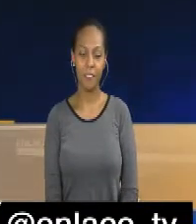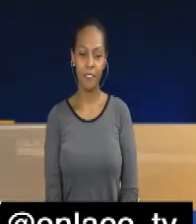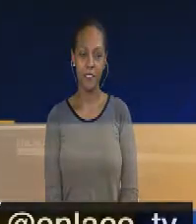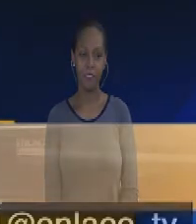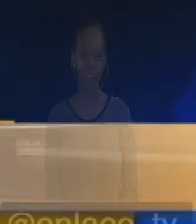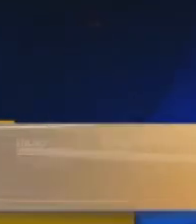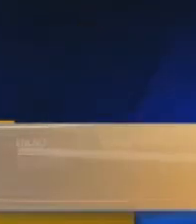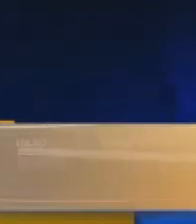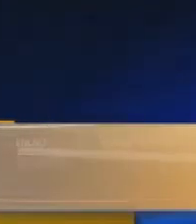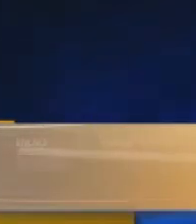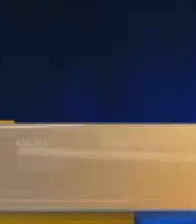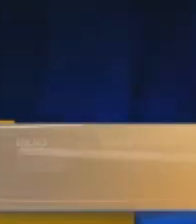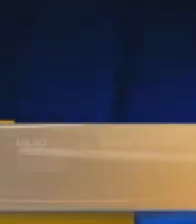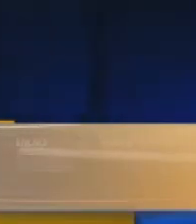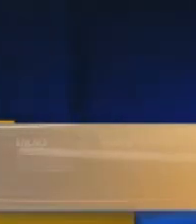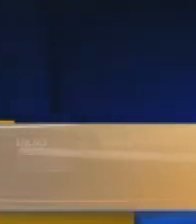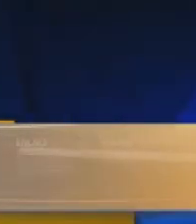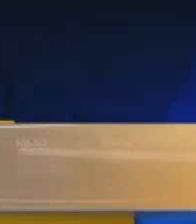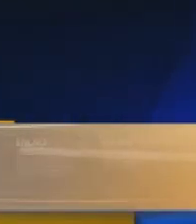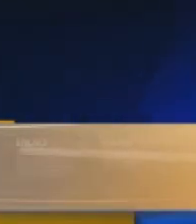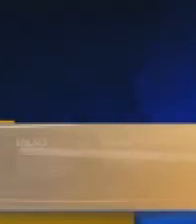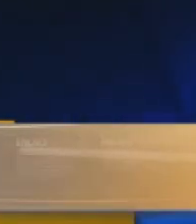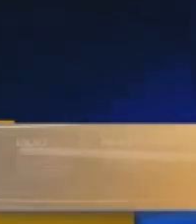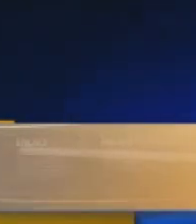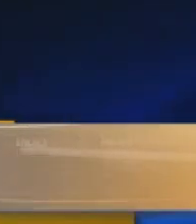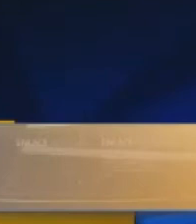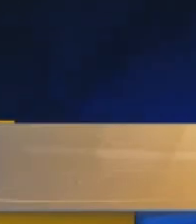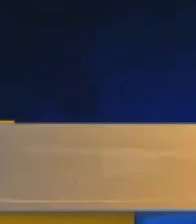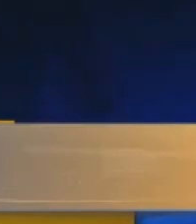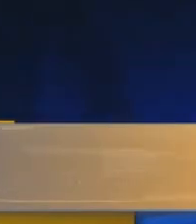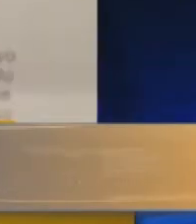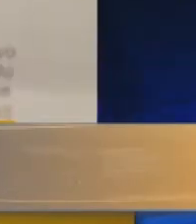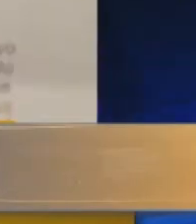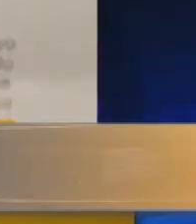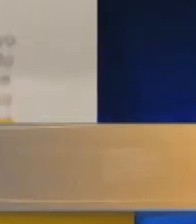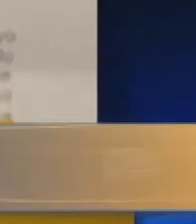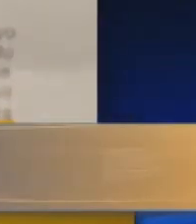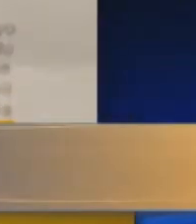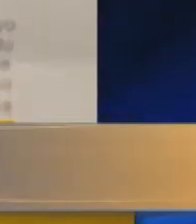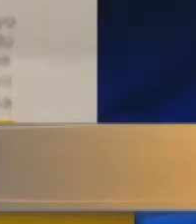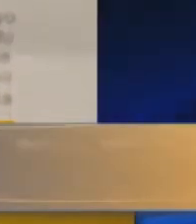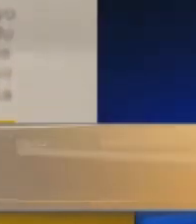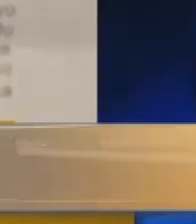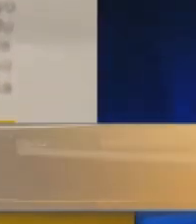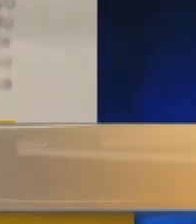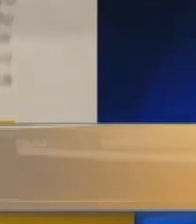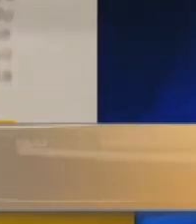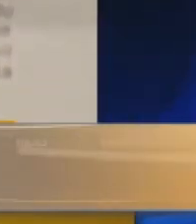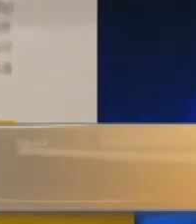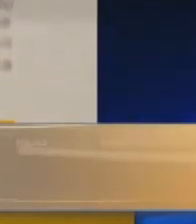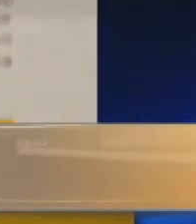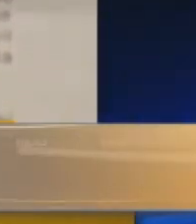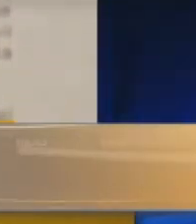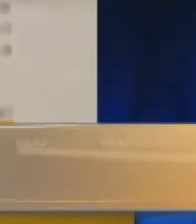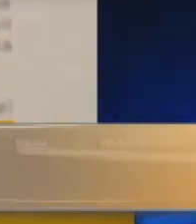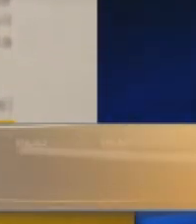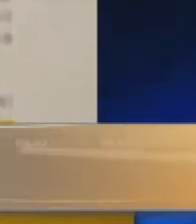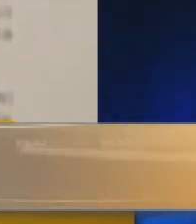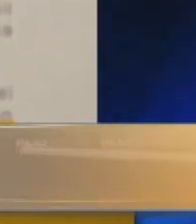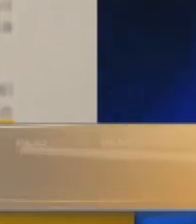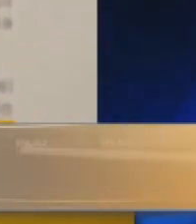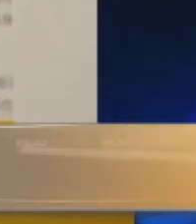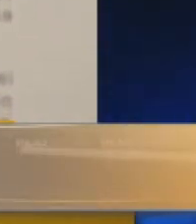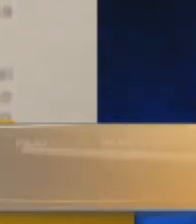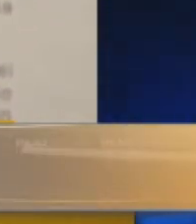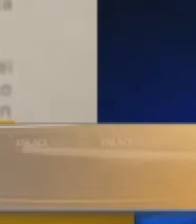Registraduría Nacional del Estado Civil envió comunicado al gobernador de Santander, Didier Tavera, pidiendo evaluar cambio de fecha para votaciones del plebiscito revocatorio